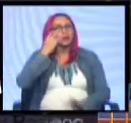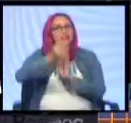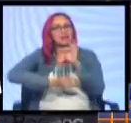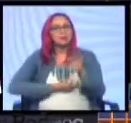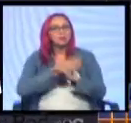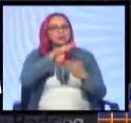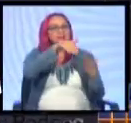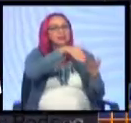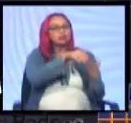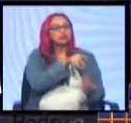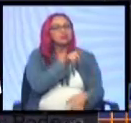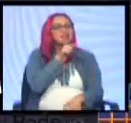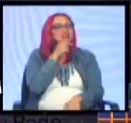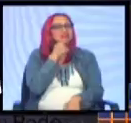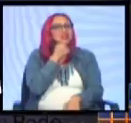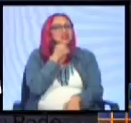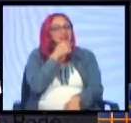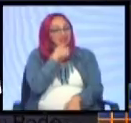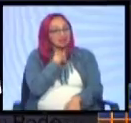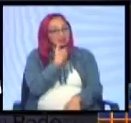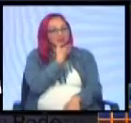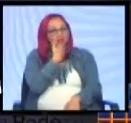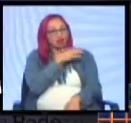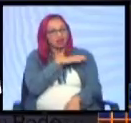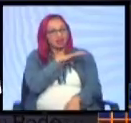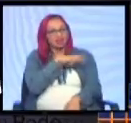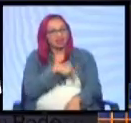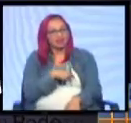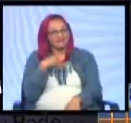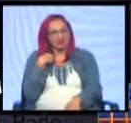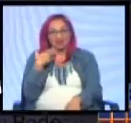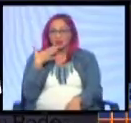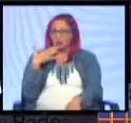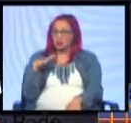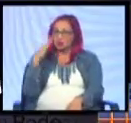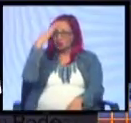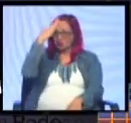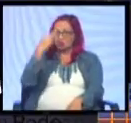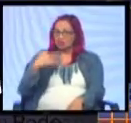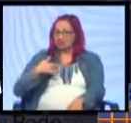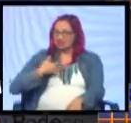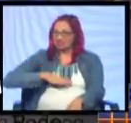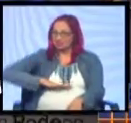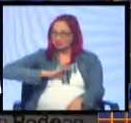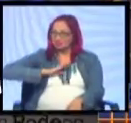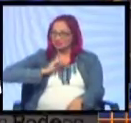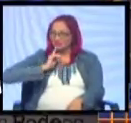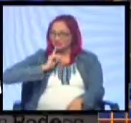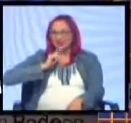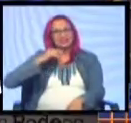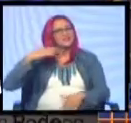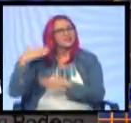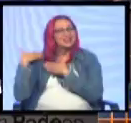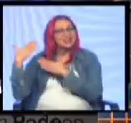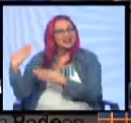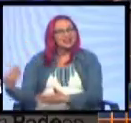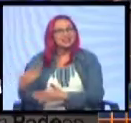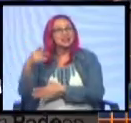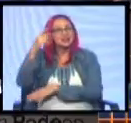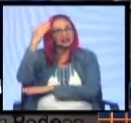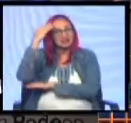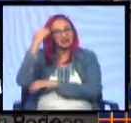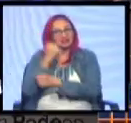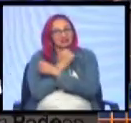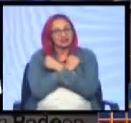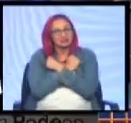centros y que dicen, tenemos una mejor calidad de vida. Doña Delia, yo creo que usted debe sentirse muy orgullosa. Feliz, y ellos saben que los